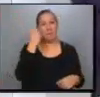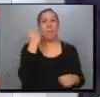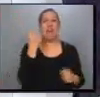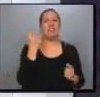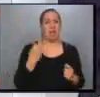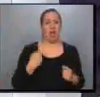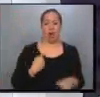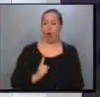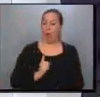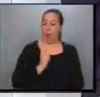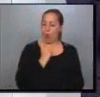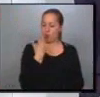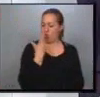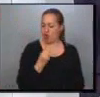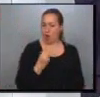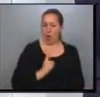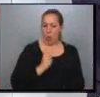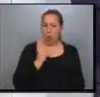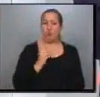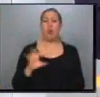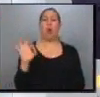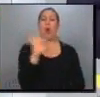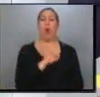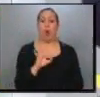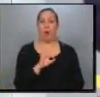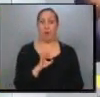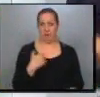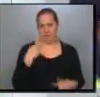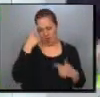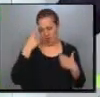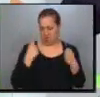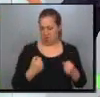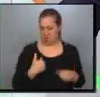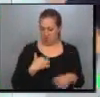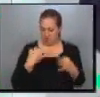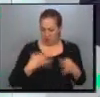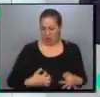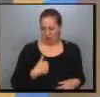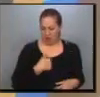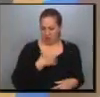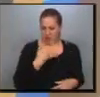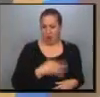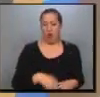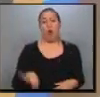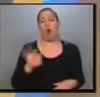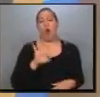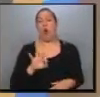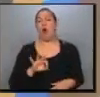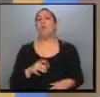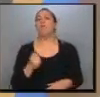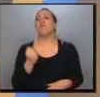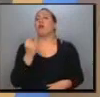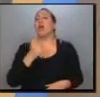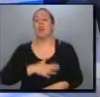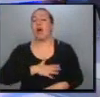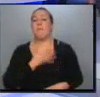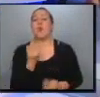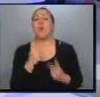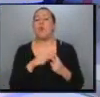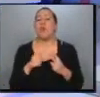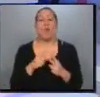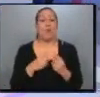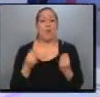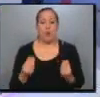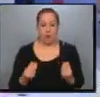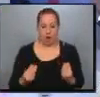en el caso tuyo, en tu forma de decir, la dignidad, o privar el amor de vida. Bien, es buena pregunta. La dignidad rehuso al